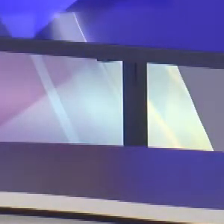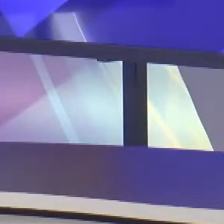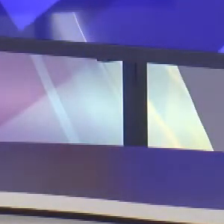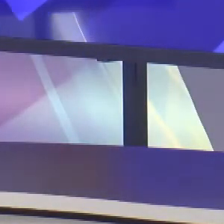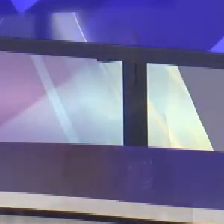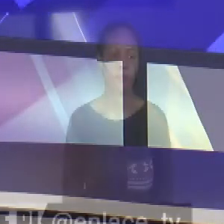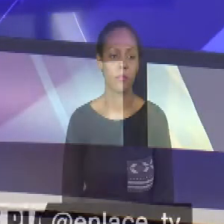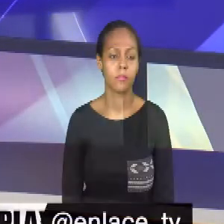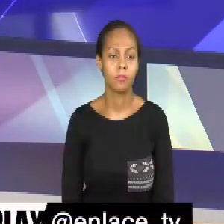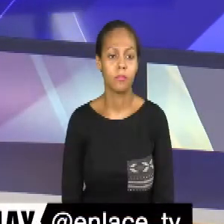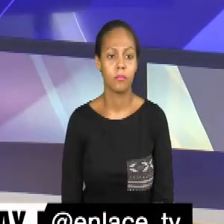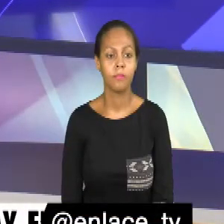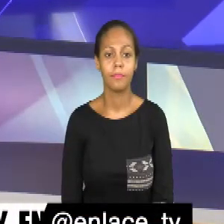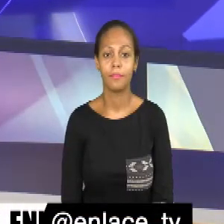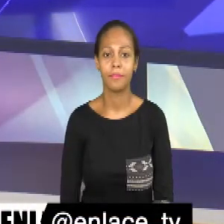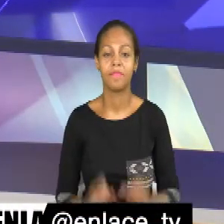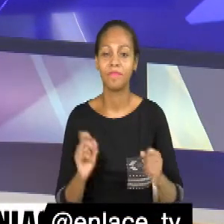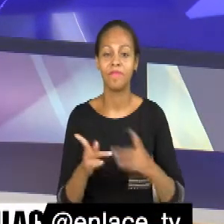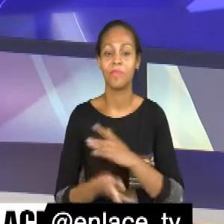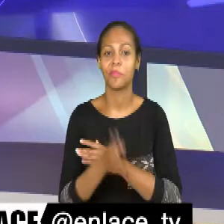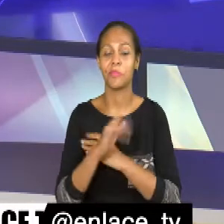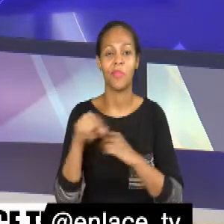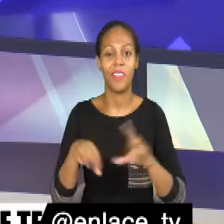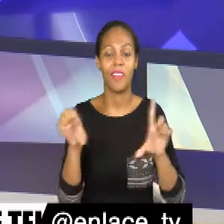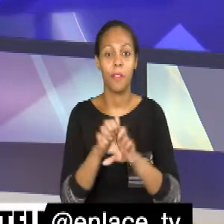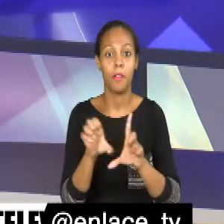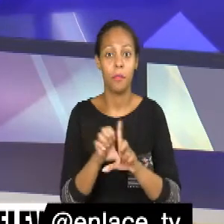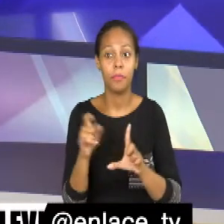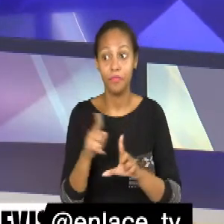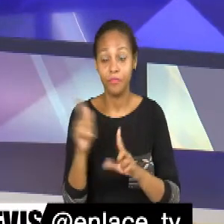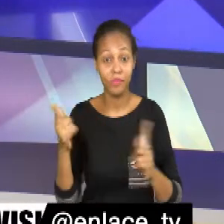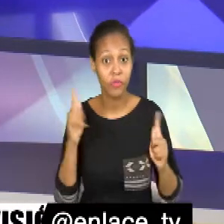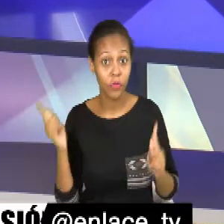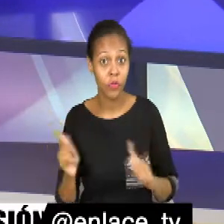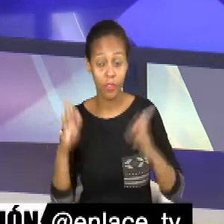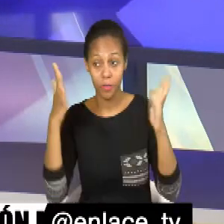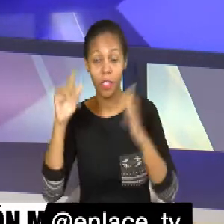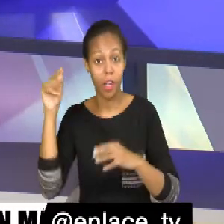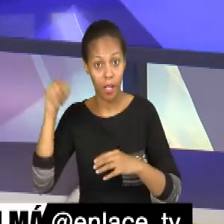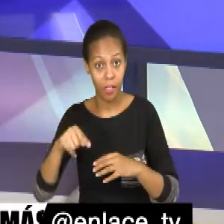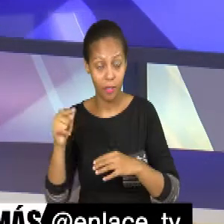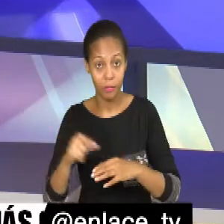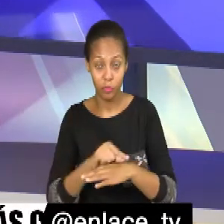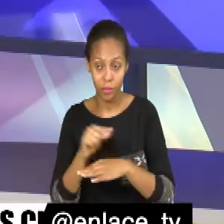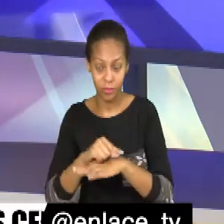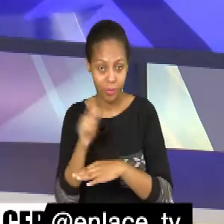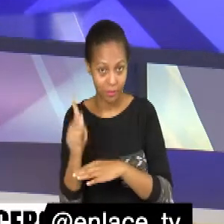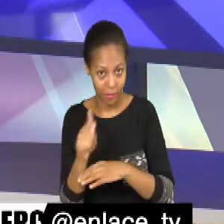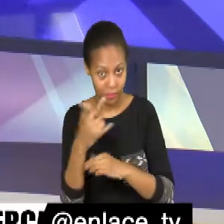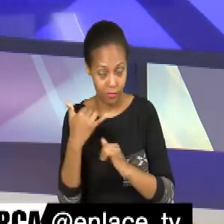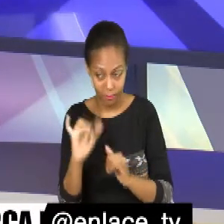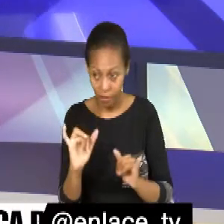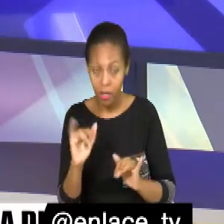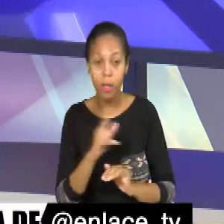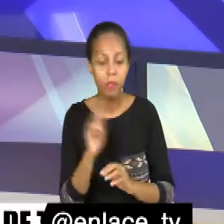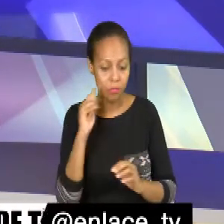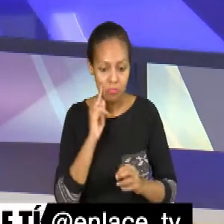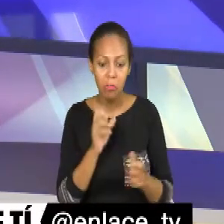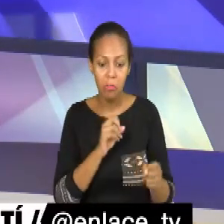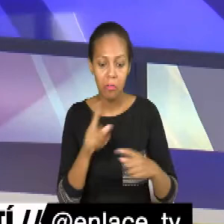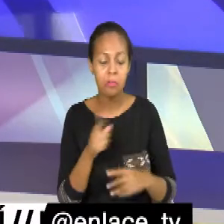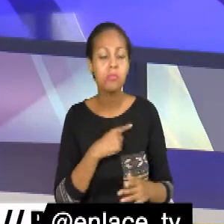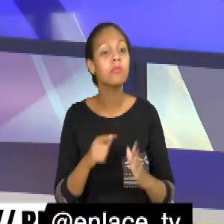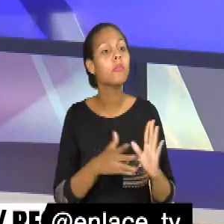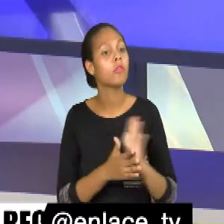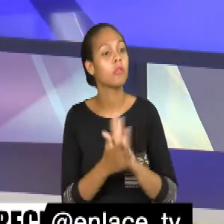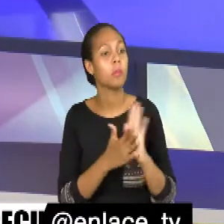Continuamos con más en Enlace Noticias. La Fundación Festival Vallenato del Magdalena Medio de Barranca Bermeja fijó fecha para la realización de su versión este año, que